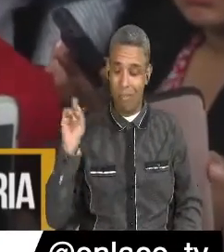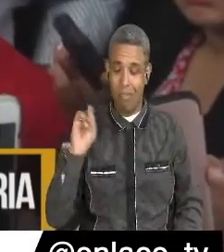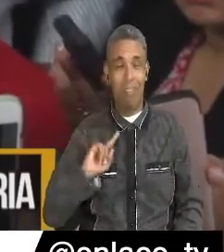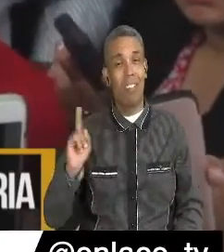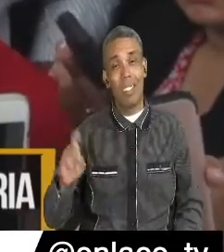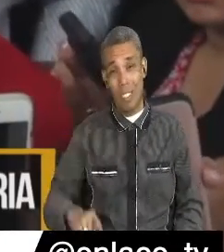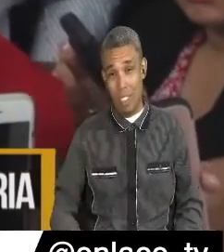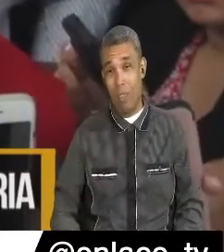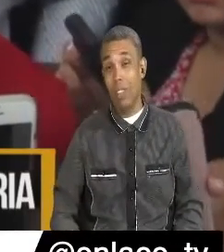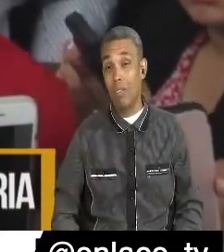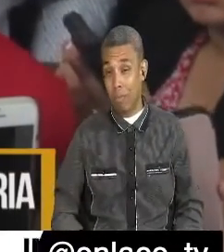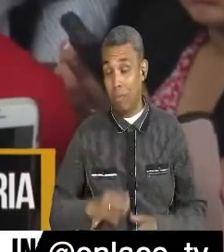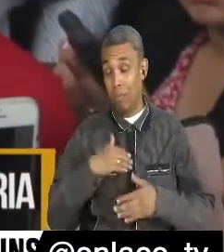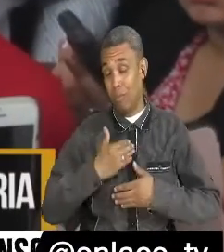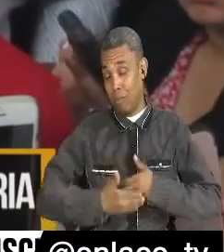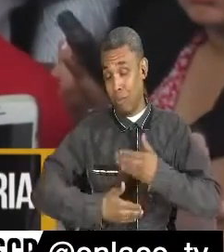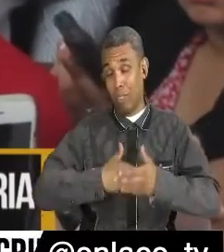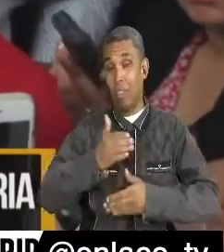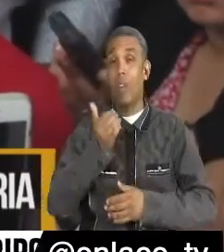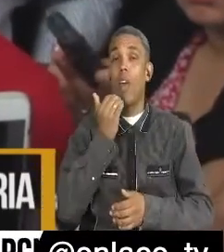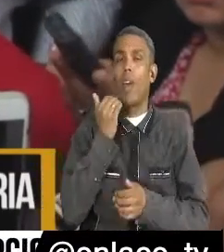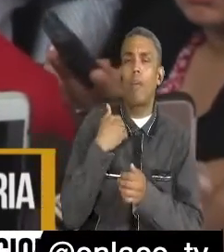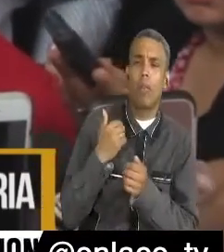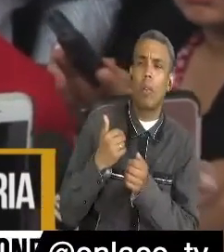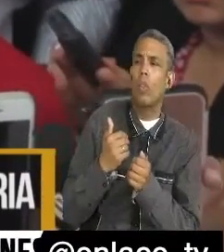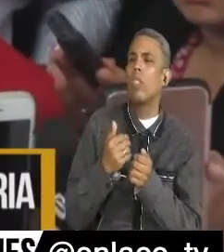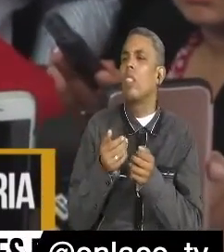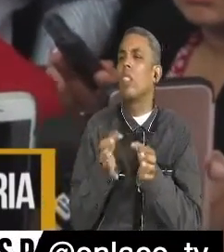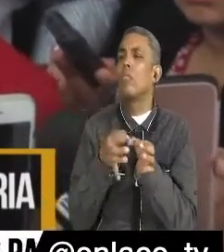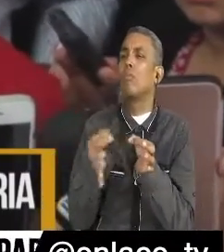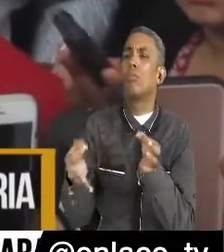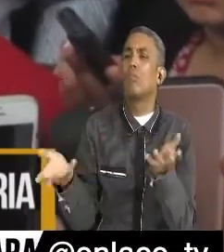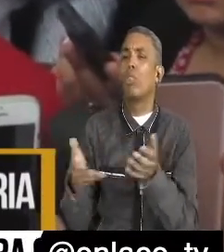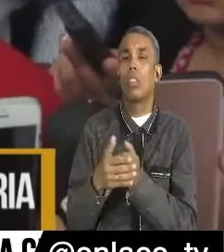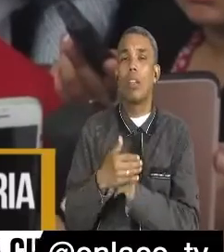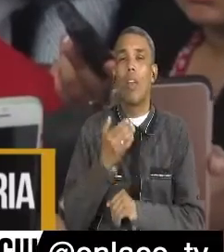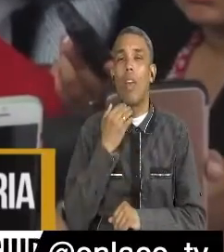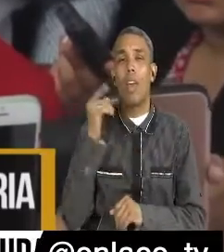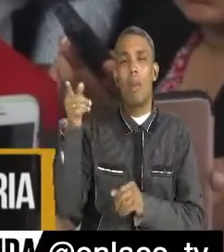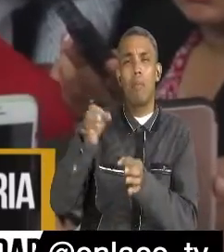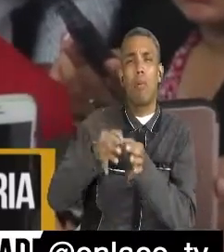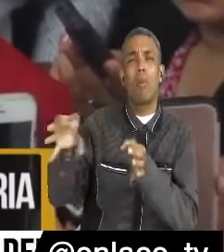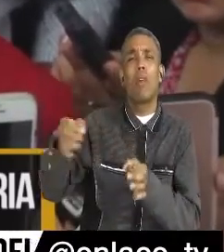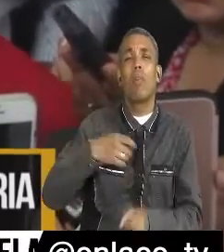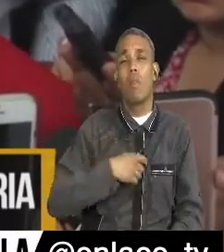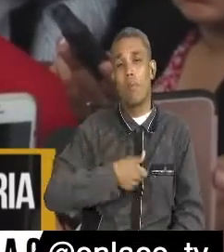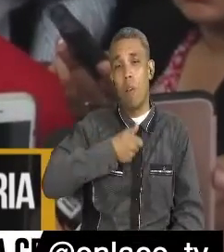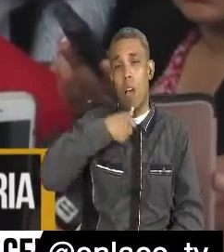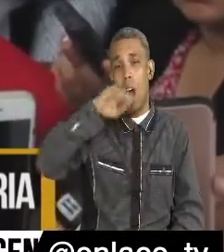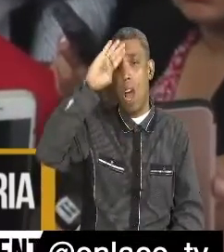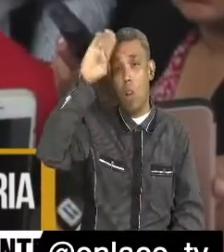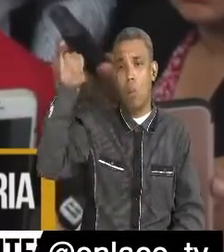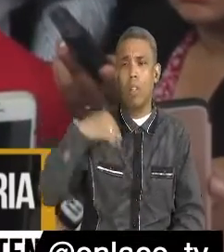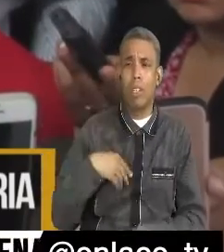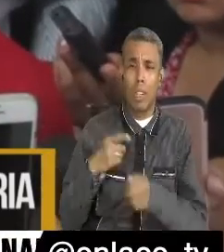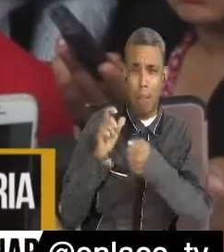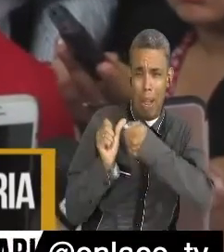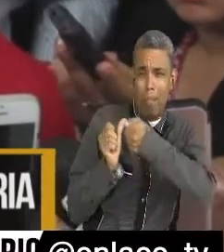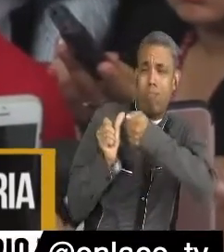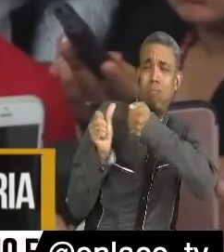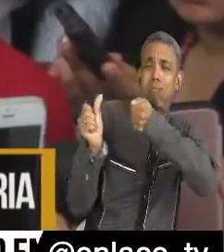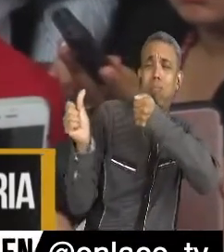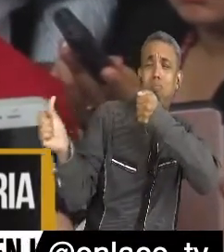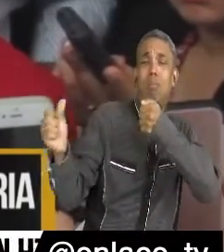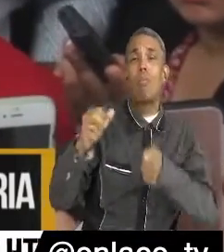basura en un sitio que el más cercano va a ser Aguachica, que está a más de 200 kilómetros, pero si es